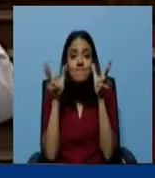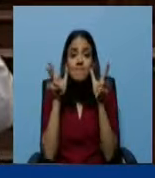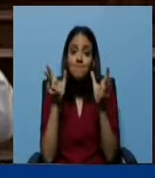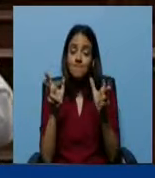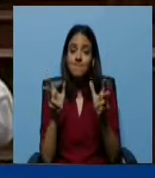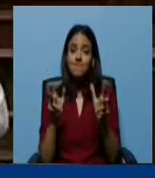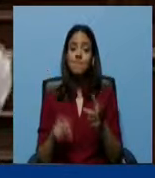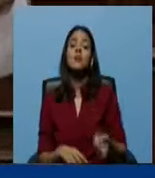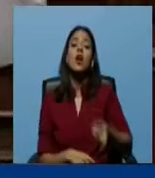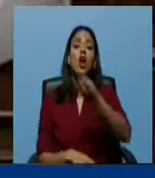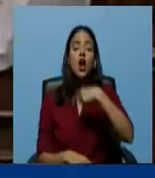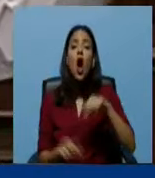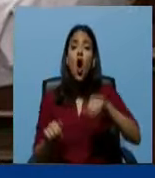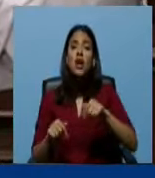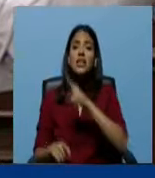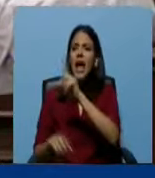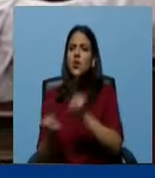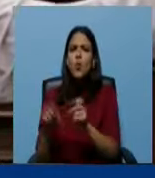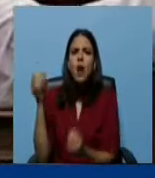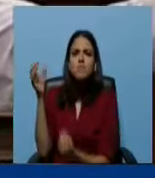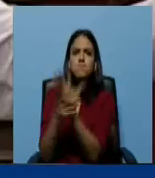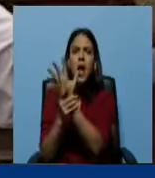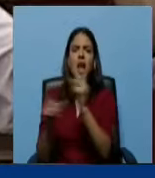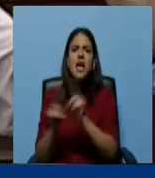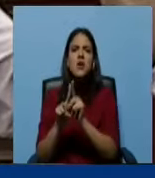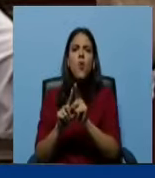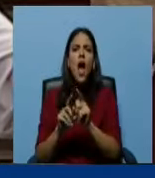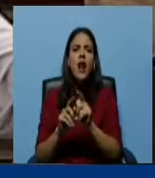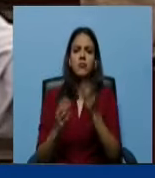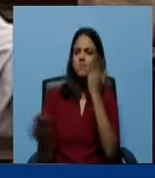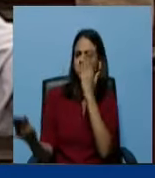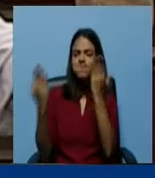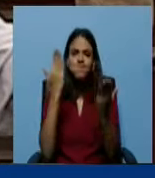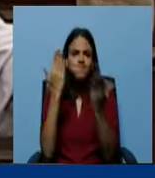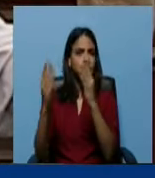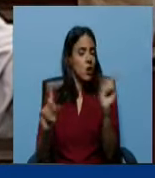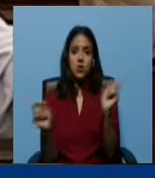ha surgido una alternativa democrática en la oposición.